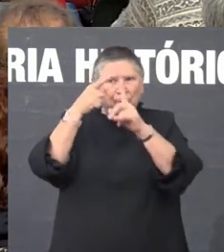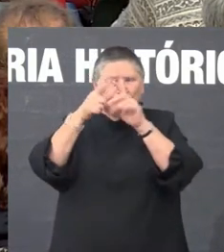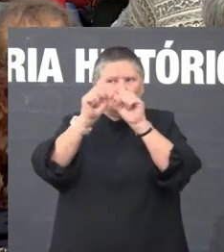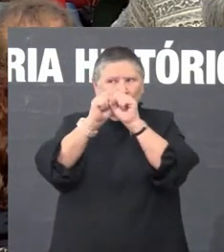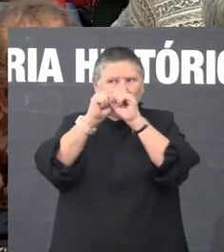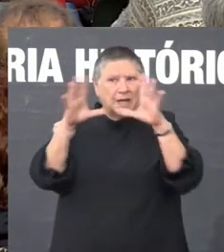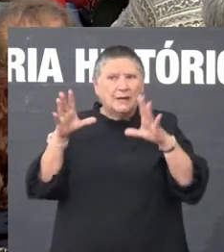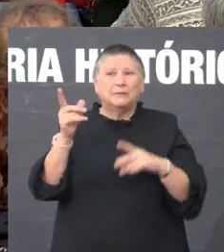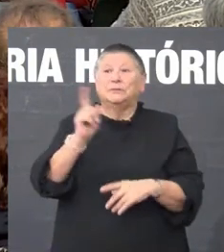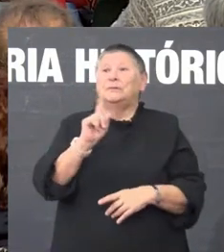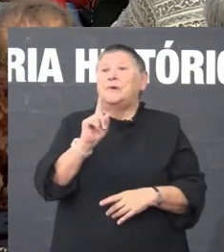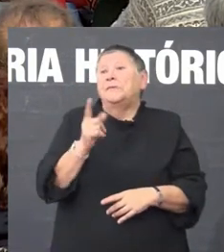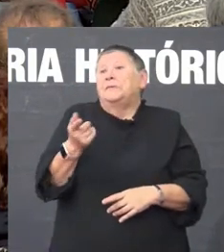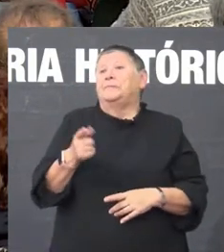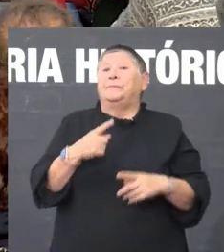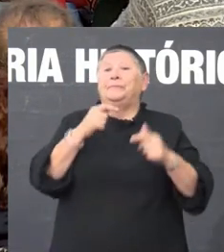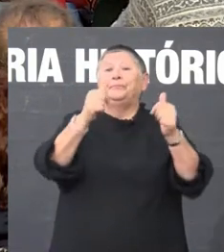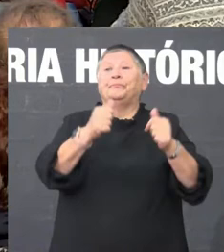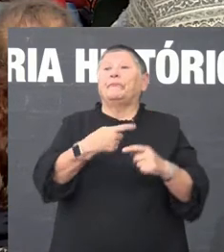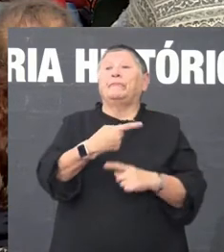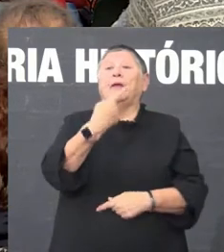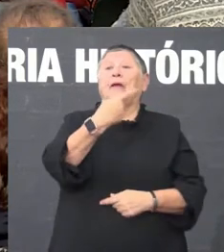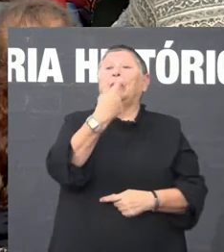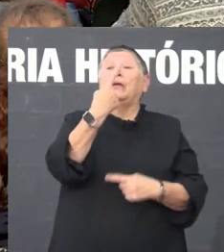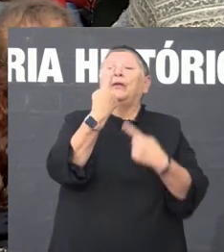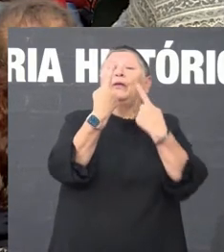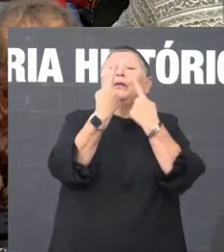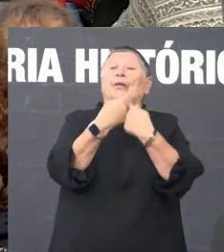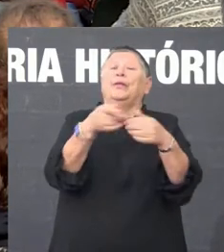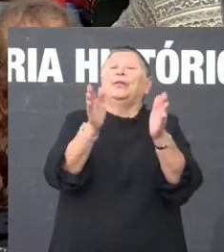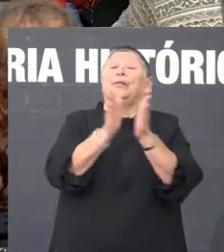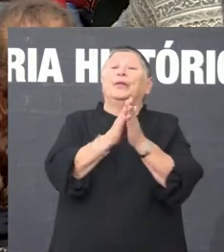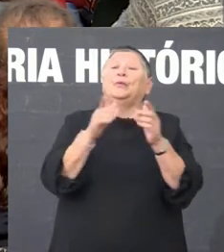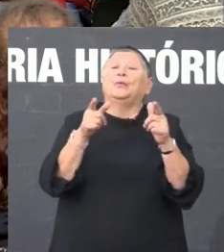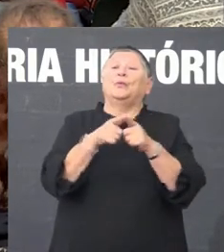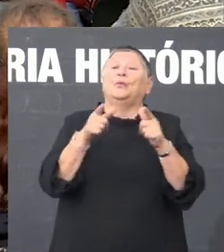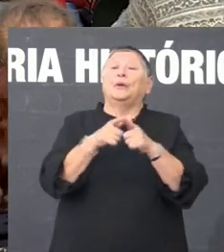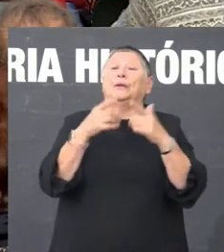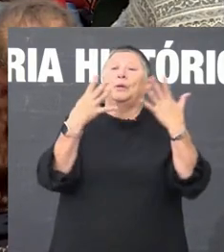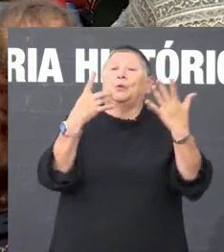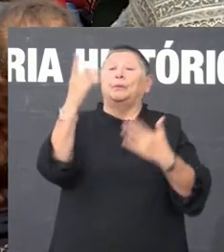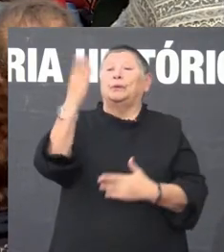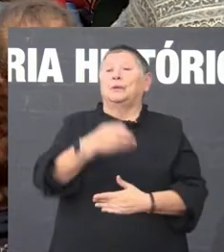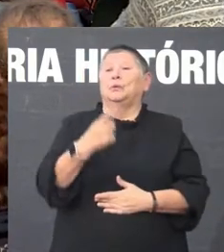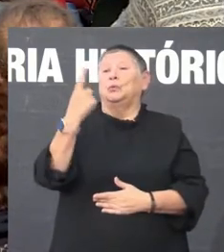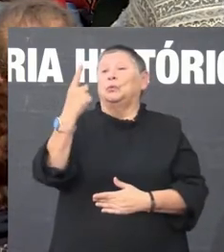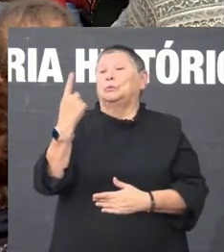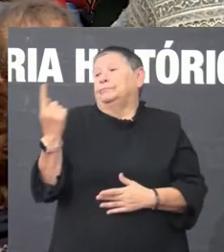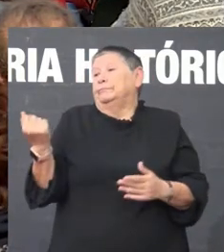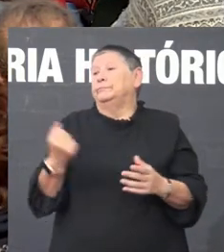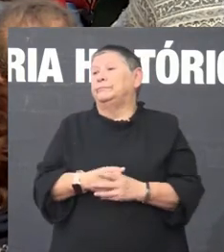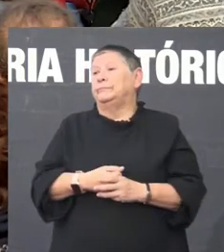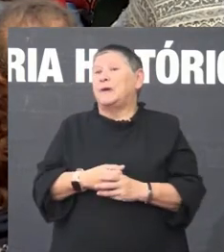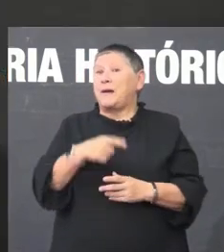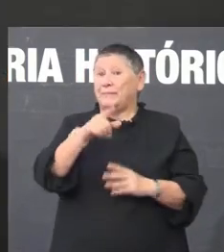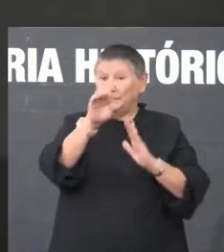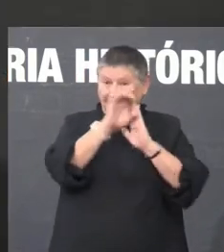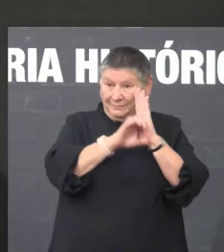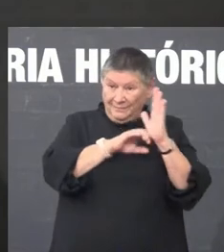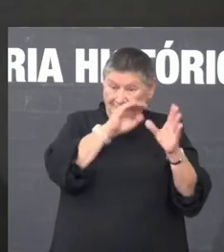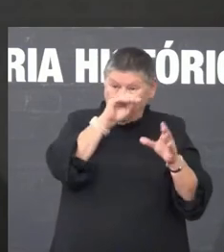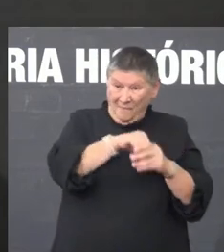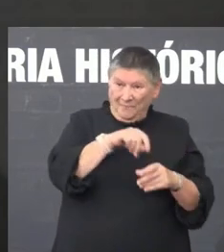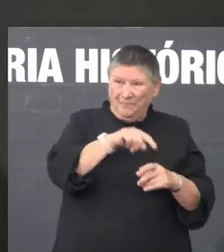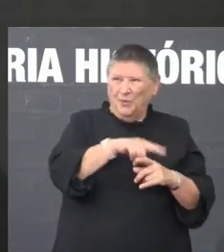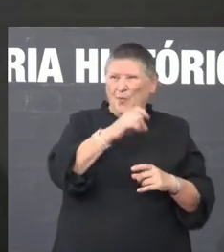como no tienen título competencial, ¿de dónde tiran 149.1? Se han llegado a hacer bases, y lo ha dado por bueno el Tribunal Constitucional, de